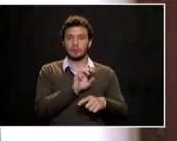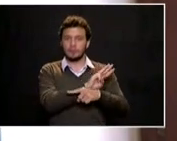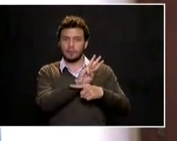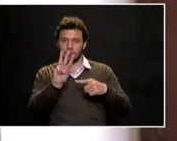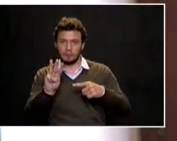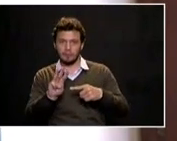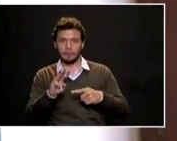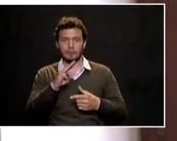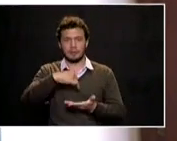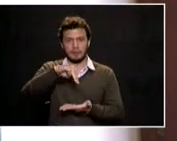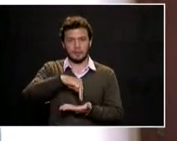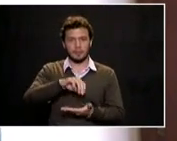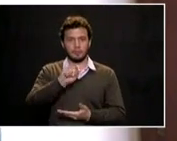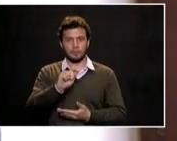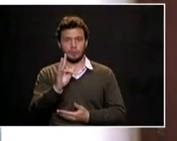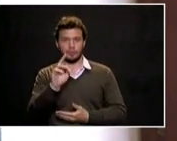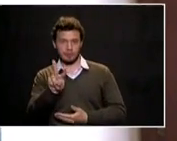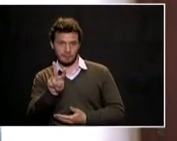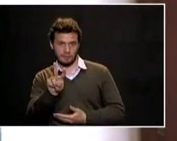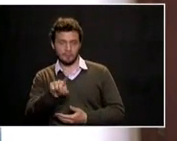www.telemedellin.tv y